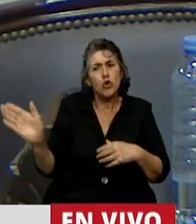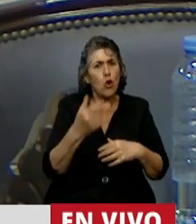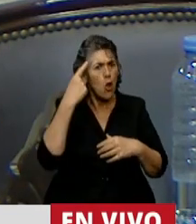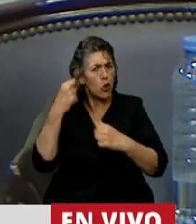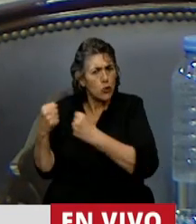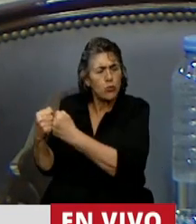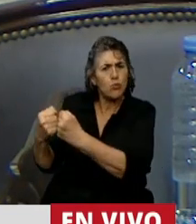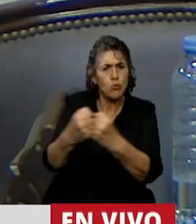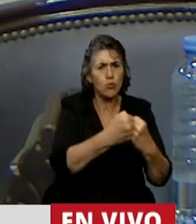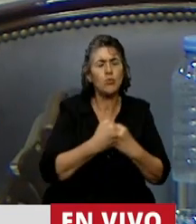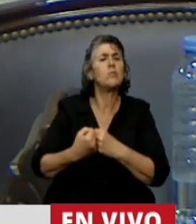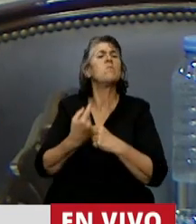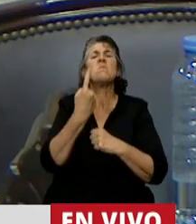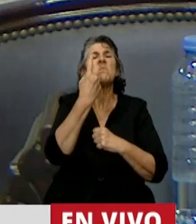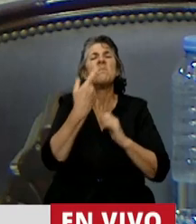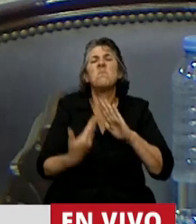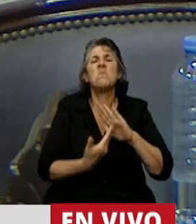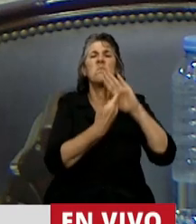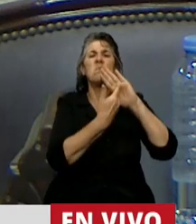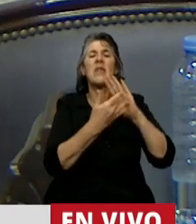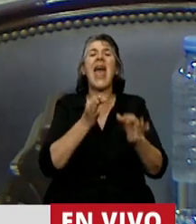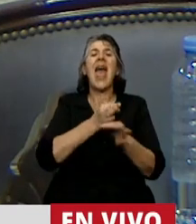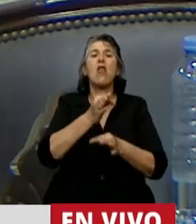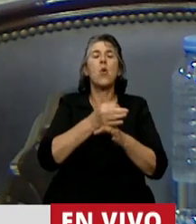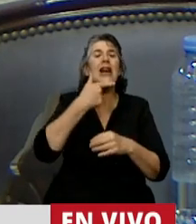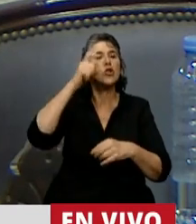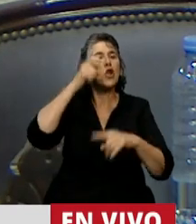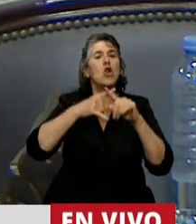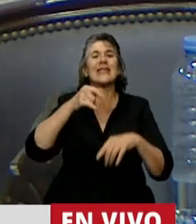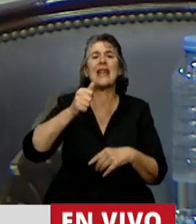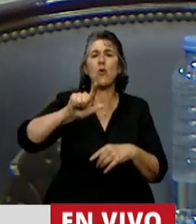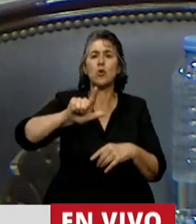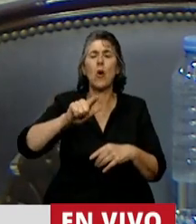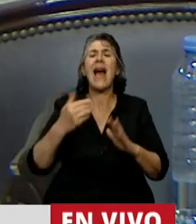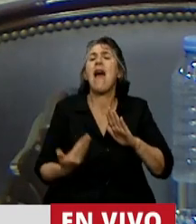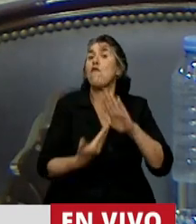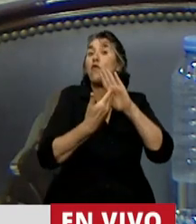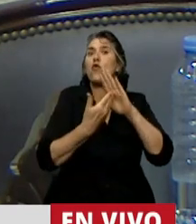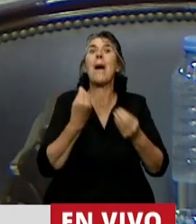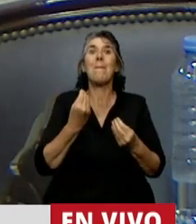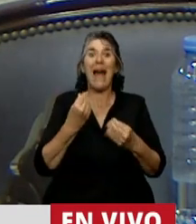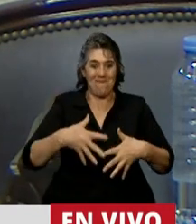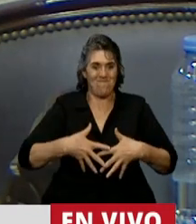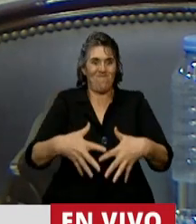coincidimos. Primero, que la educación sexual es fundamental para prevenir embarazos no deseados.